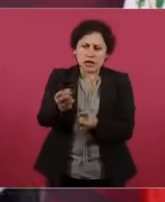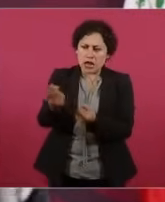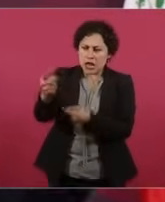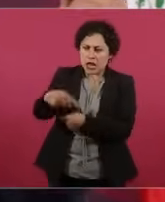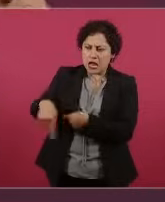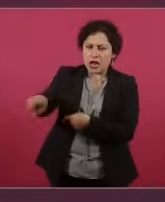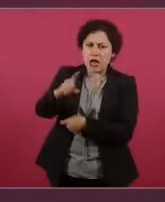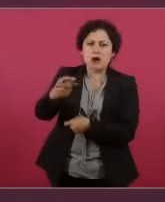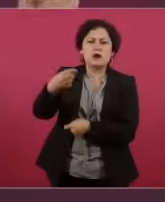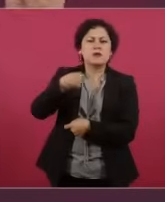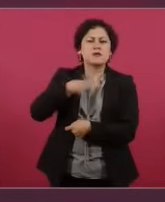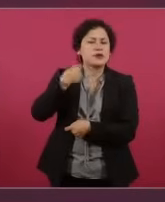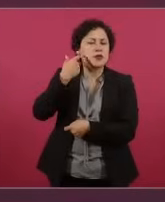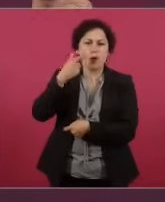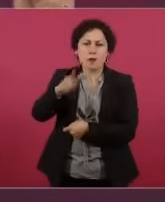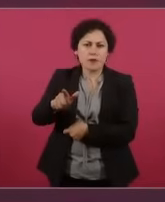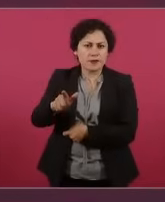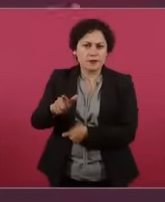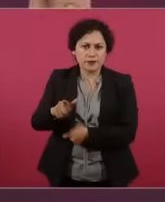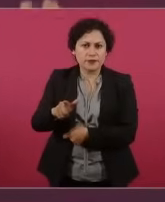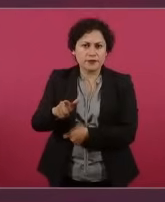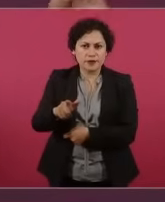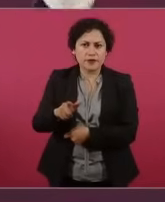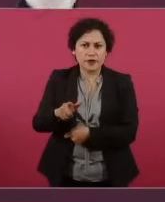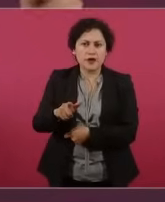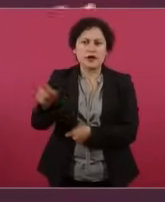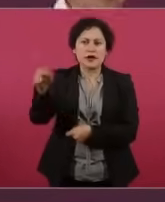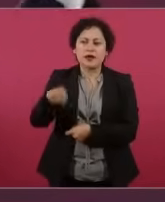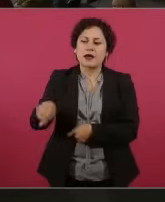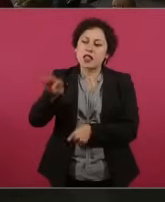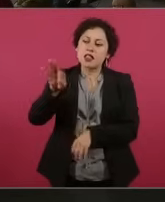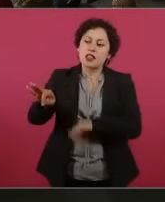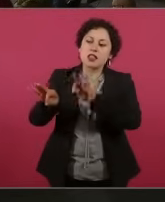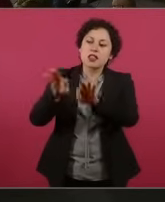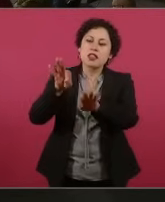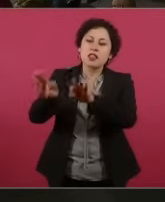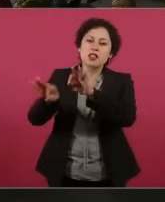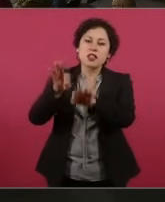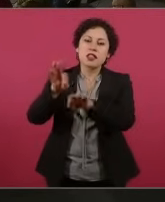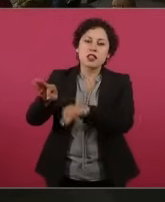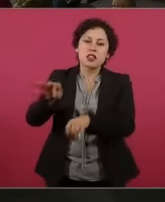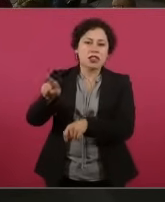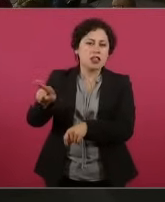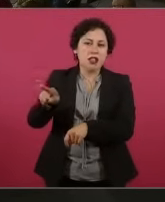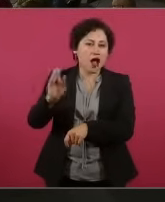lo estuvieron sonsacando para que no aceptara los resultados.